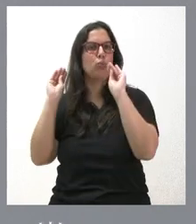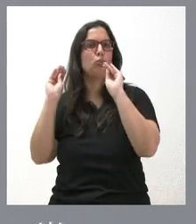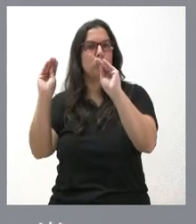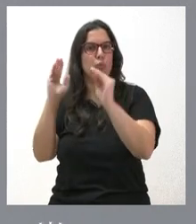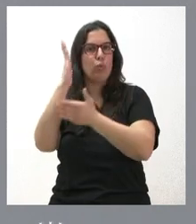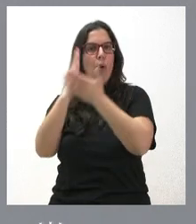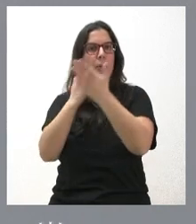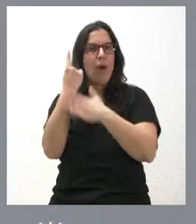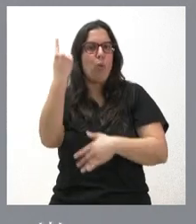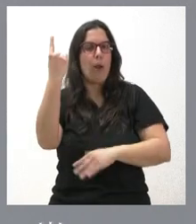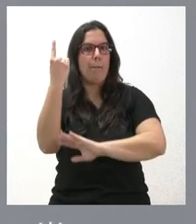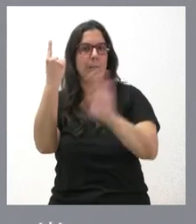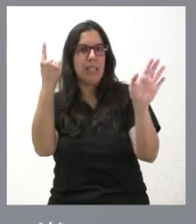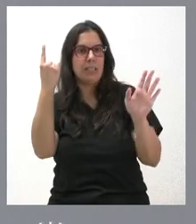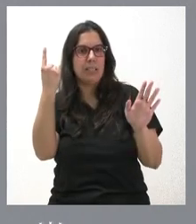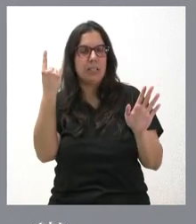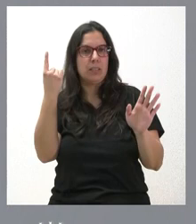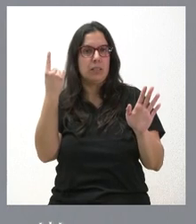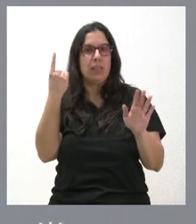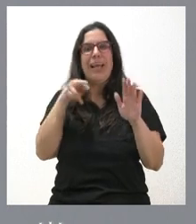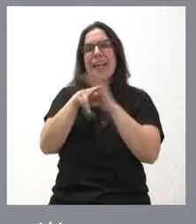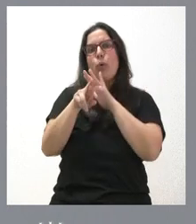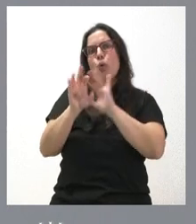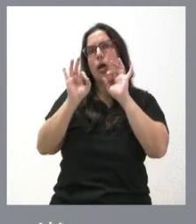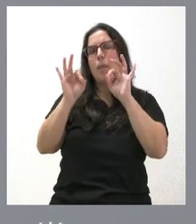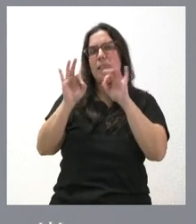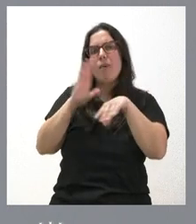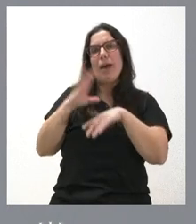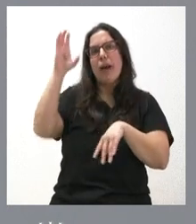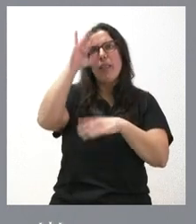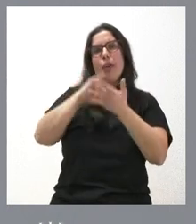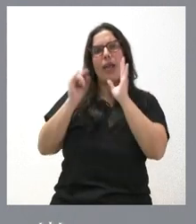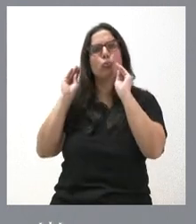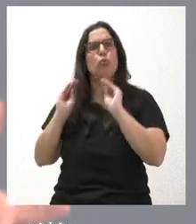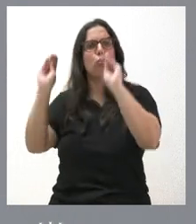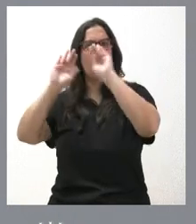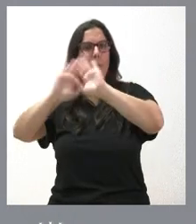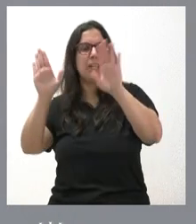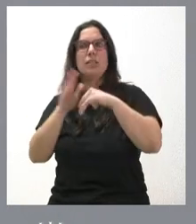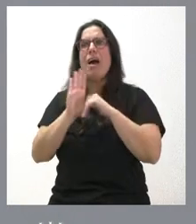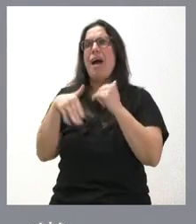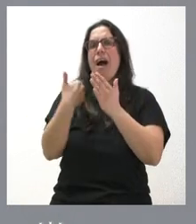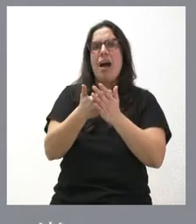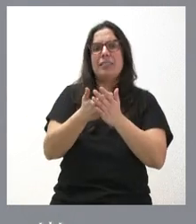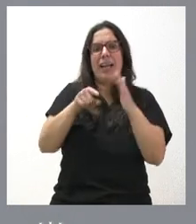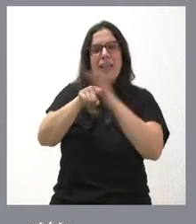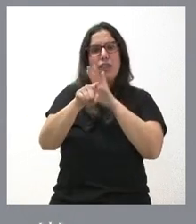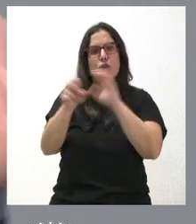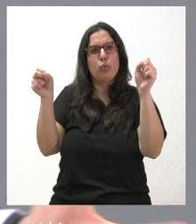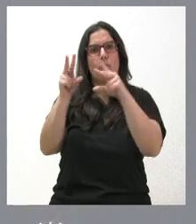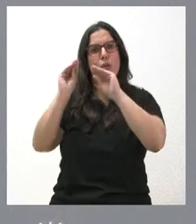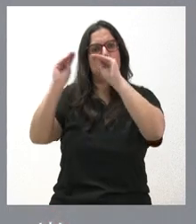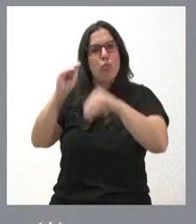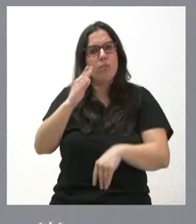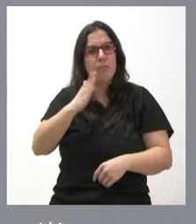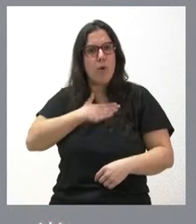una sola comunidad Autónoma hasta dar recursos específicos para la ciencia y tecnología de una sola comunidad Autónoma hasta ceder la gestión de la seguridad social solo a